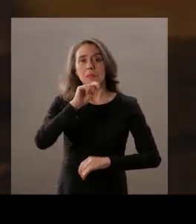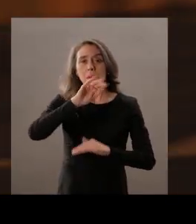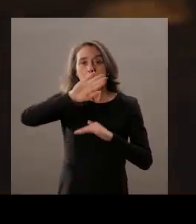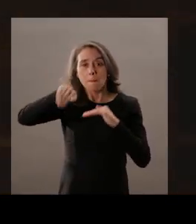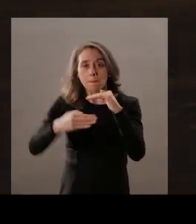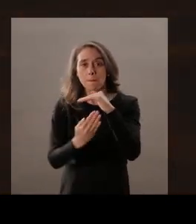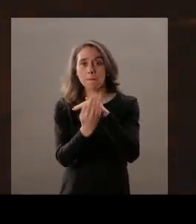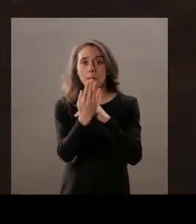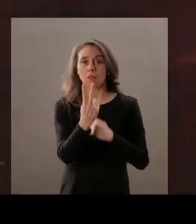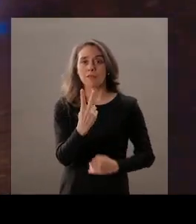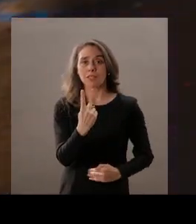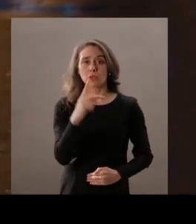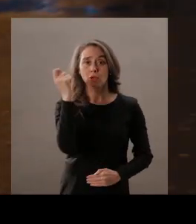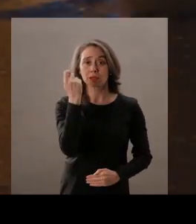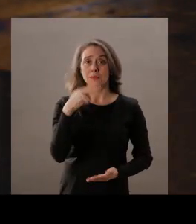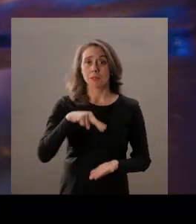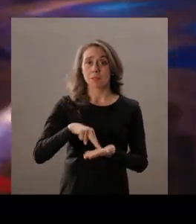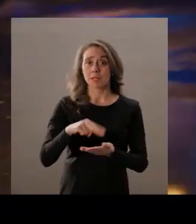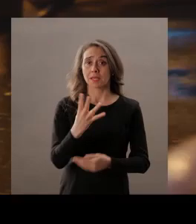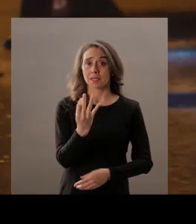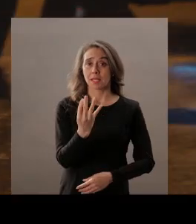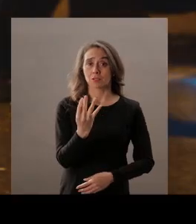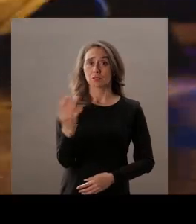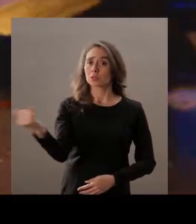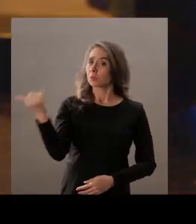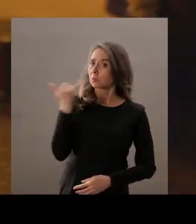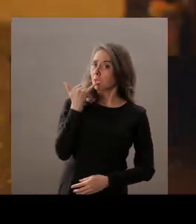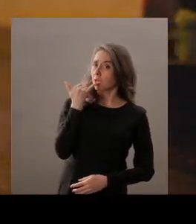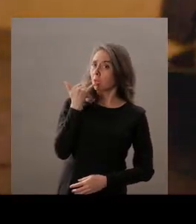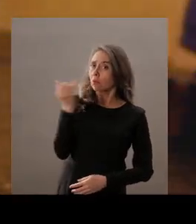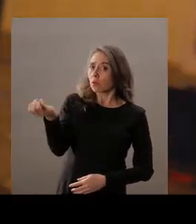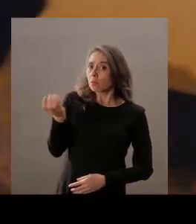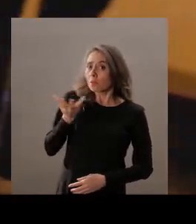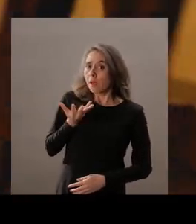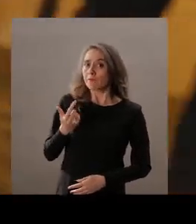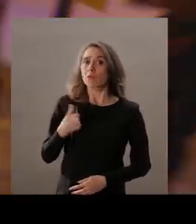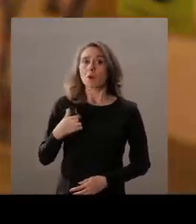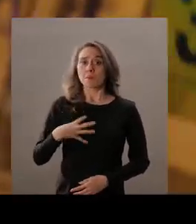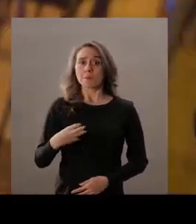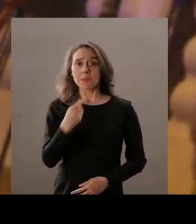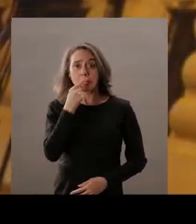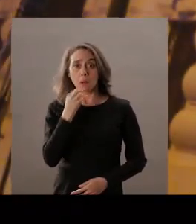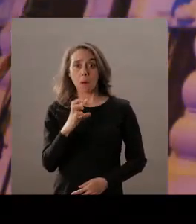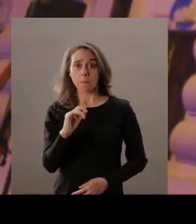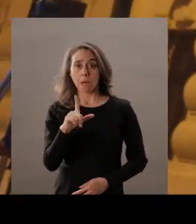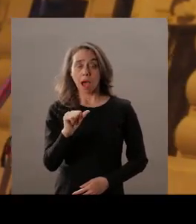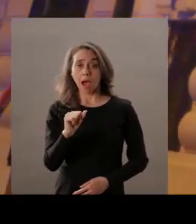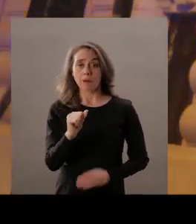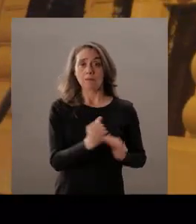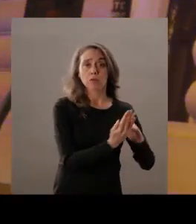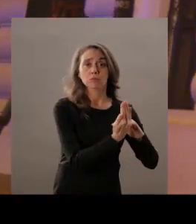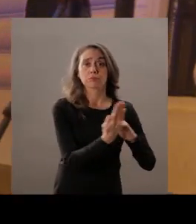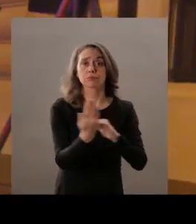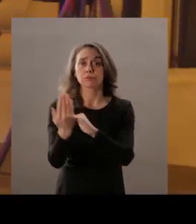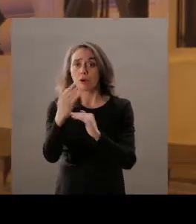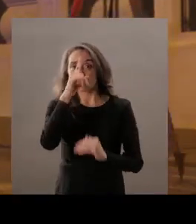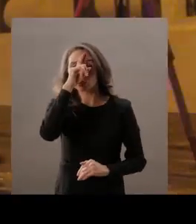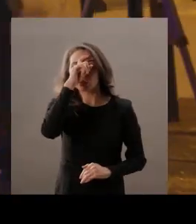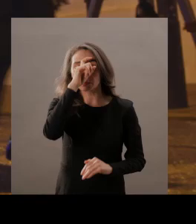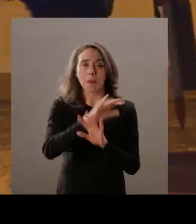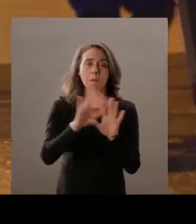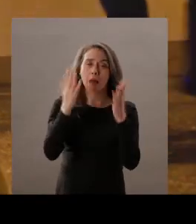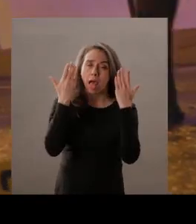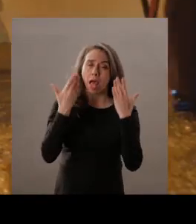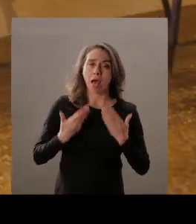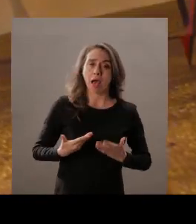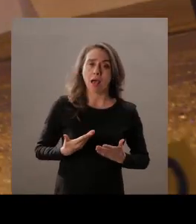Desde que la madrugada del 21 de septiembre de 2014 me llamaron para decirme que a Pablo, mi hijo, se lo habían llevado al hospital,